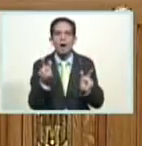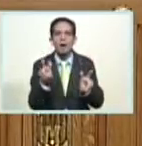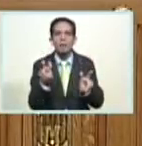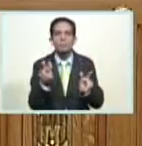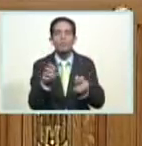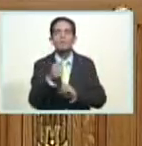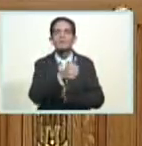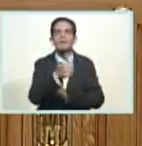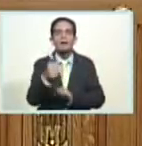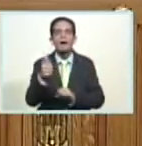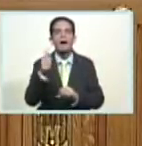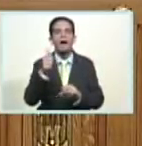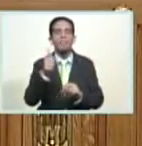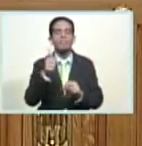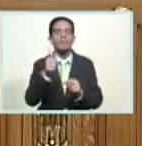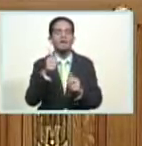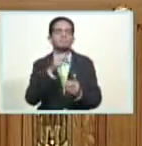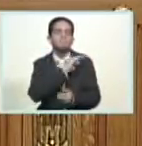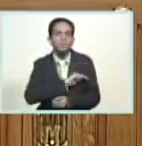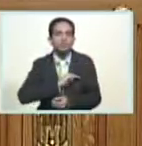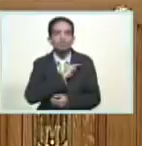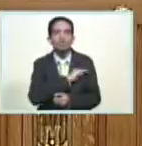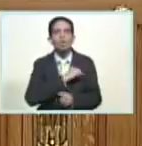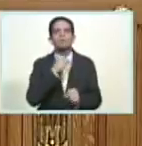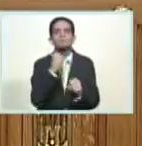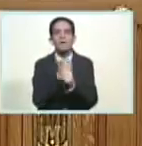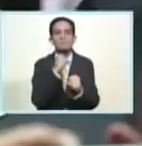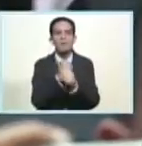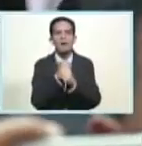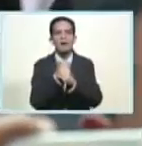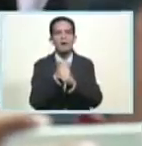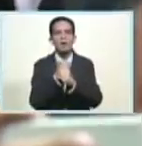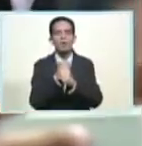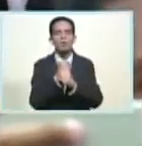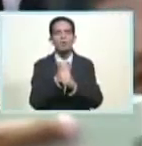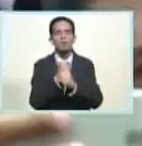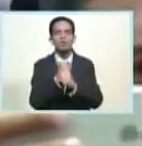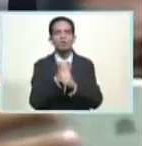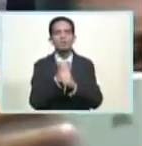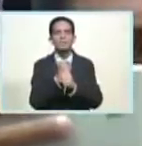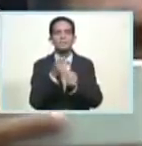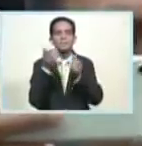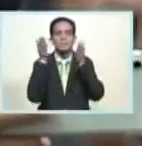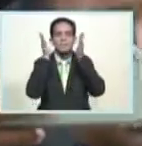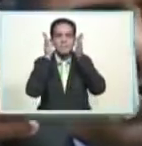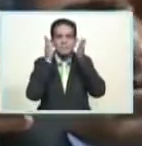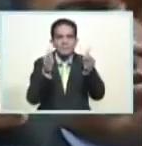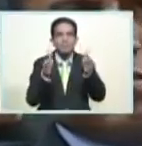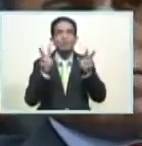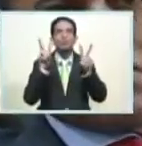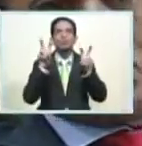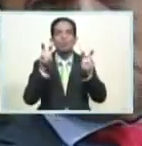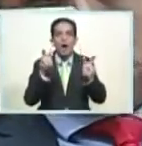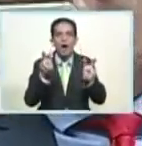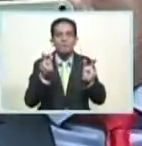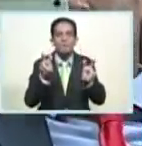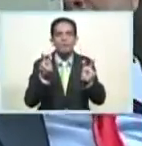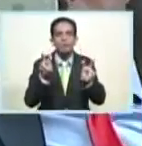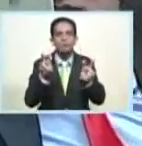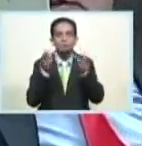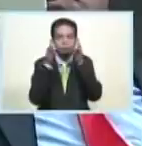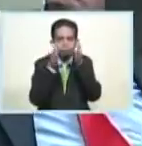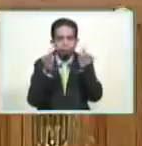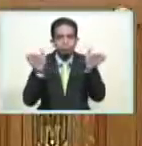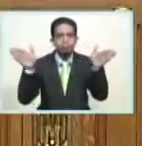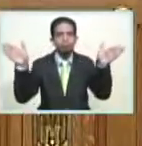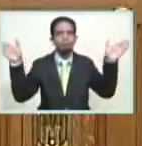cada plan, cada misión, cada gran misión con una óptica nueva, renovada, abarcadora,